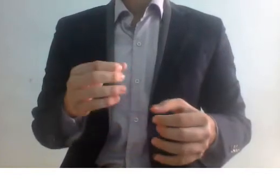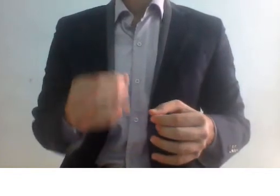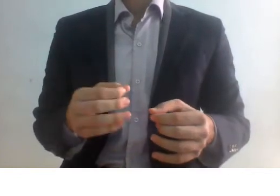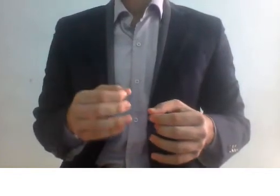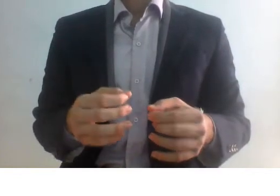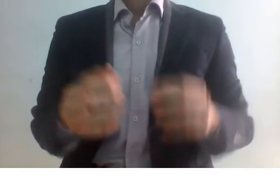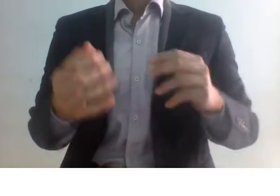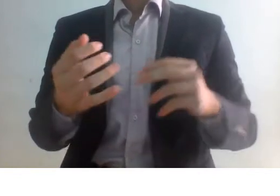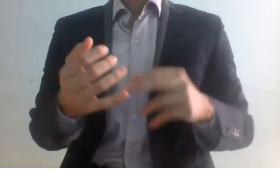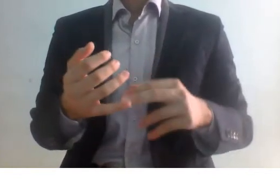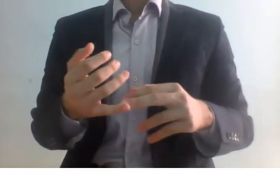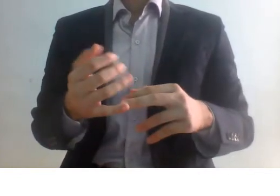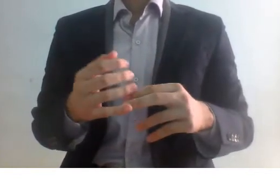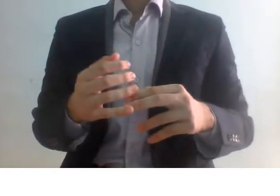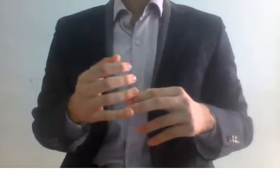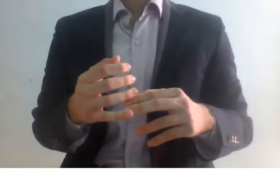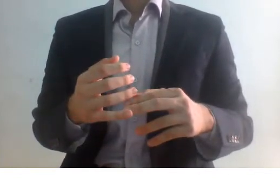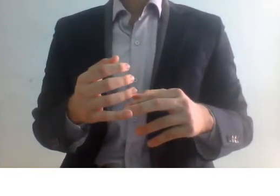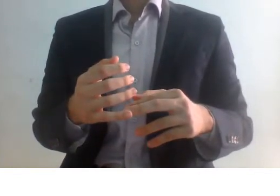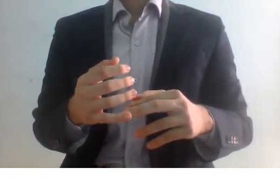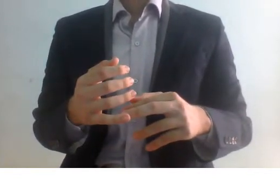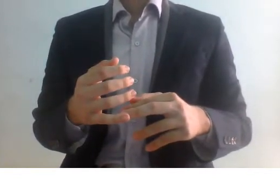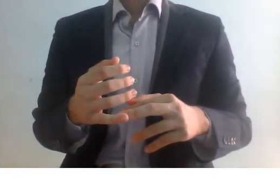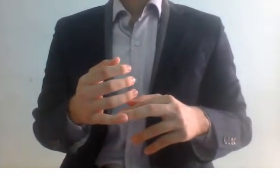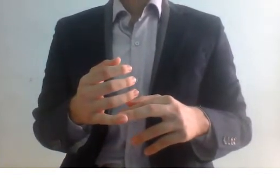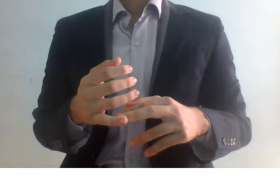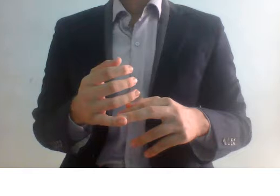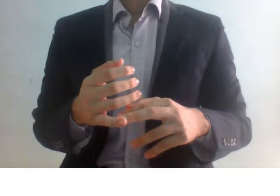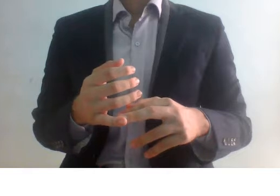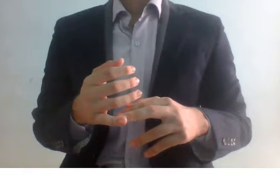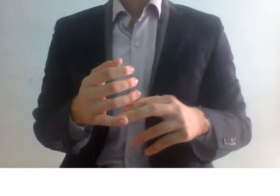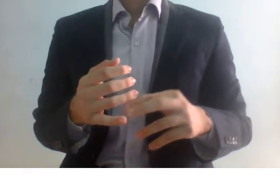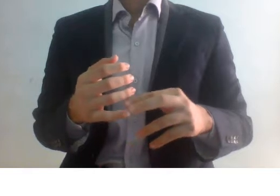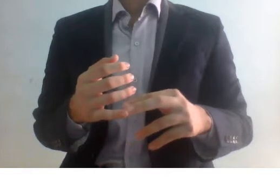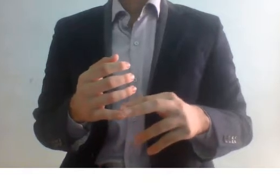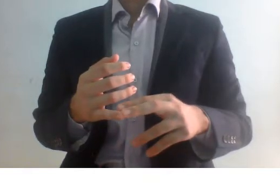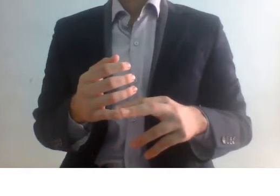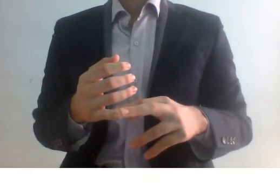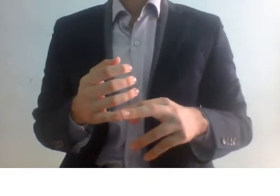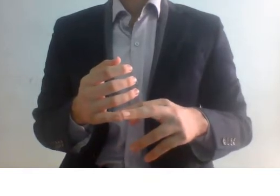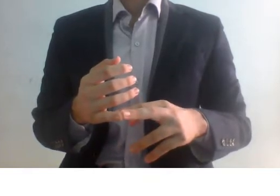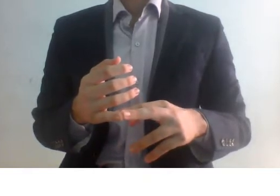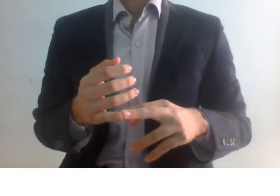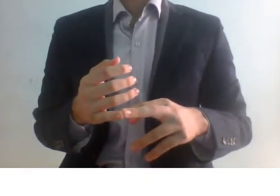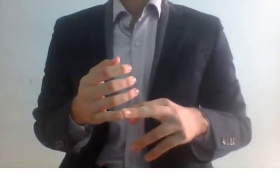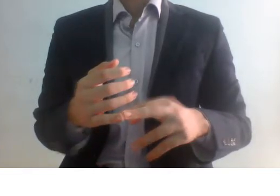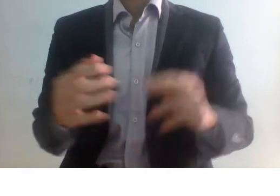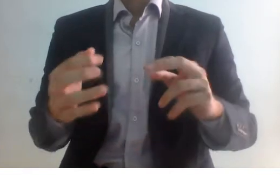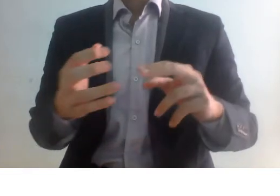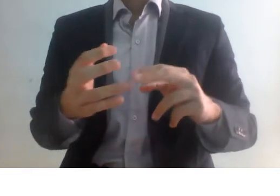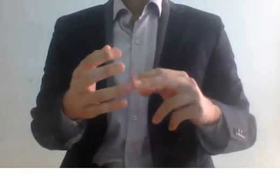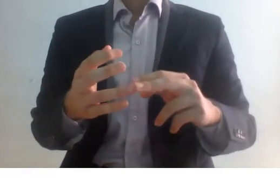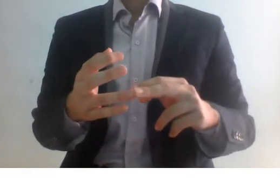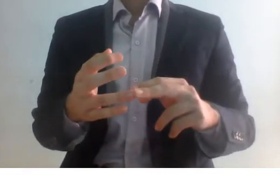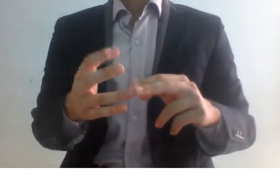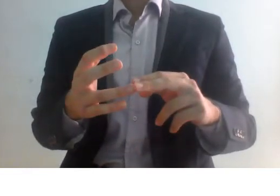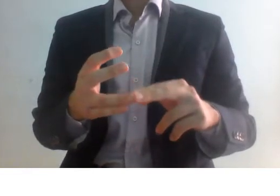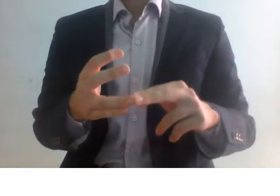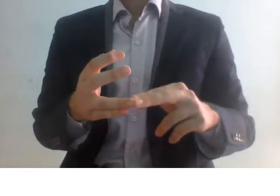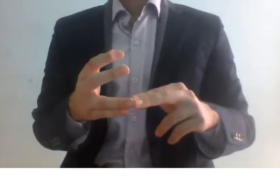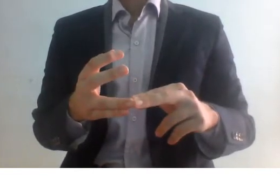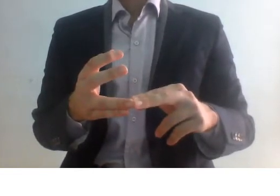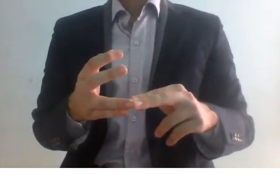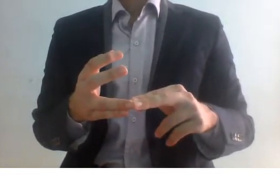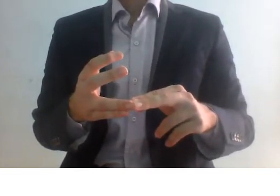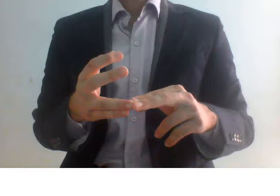aquí las cosas no cuelan o los empresarios no saben acomodar muy bien sus ideas, sobre todo Gustavo de Hoyos, que es el que dice que defiende el tema de la gente.